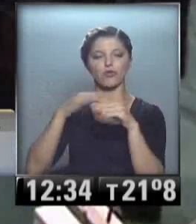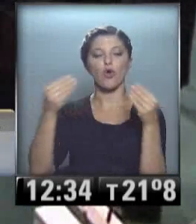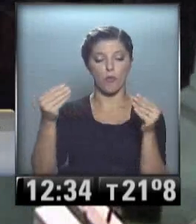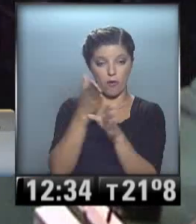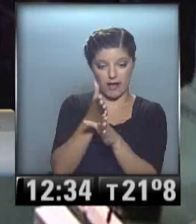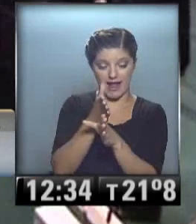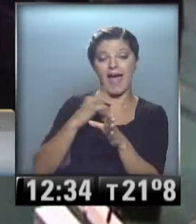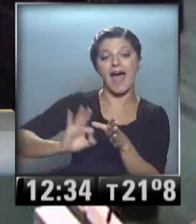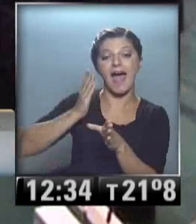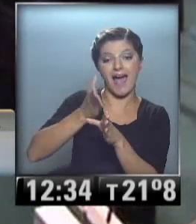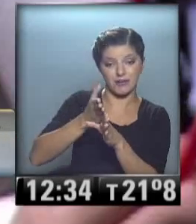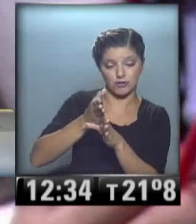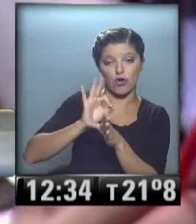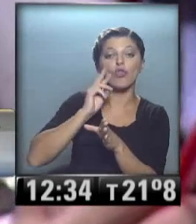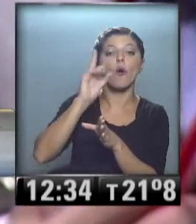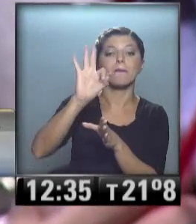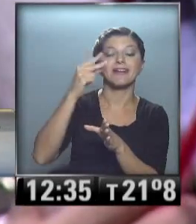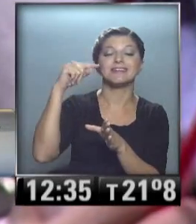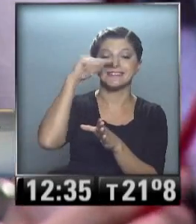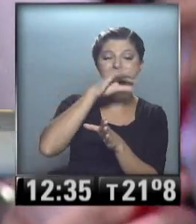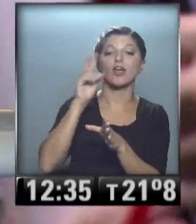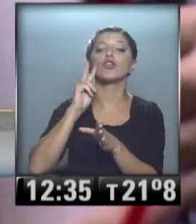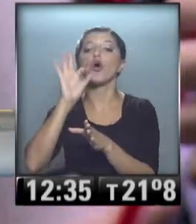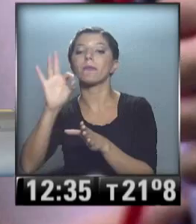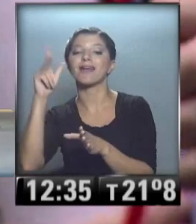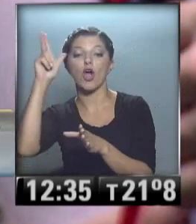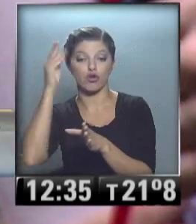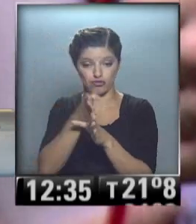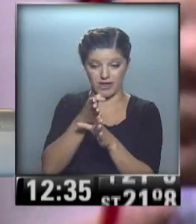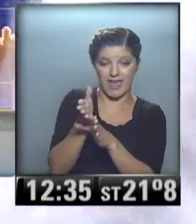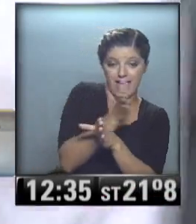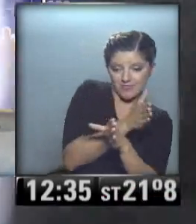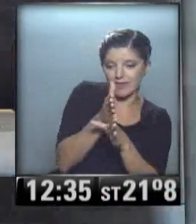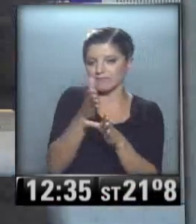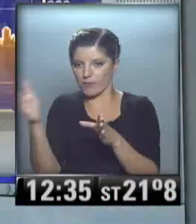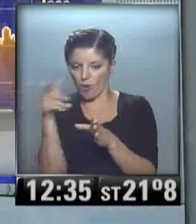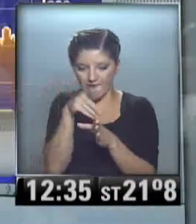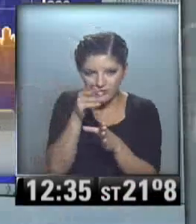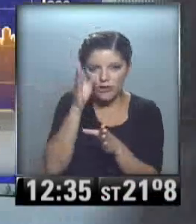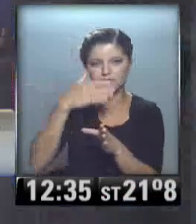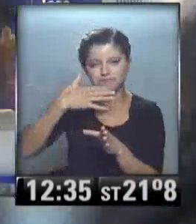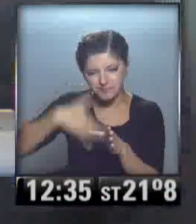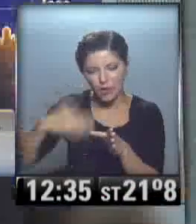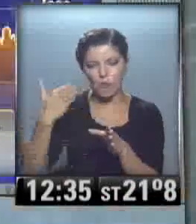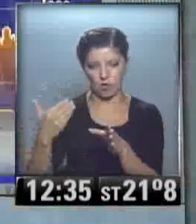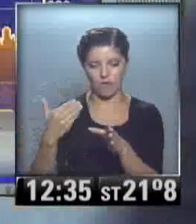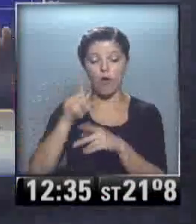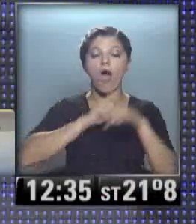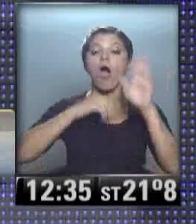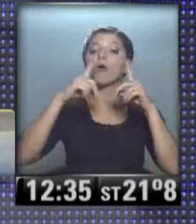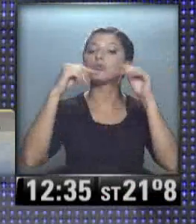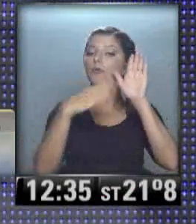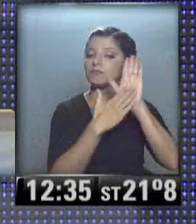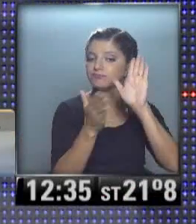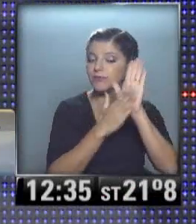previo y el posterior a la crisis de 2007-2008. A partir de las series estadísticas que elabora